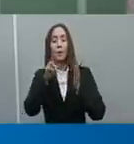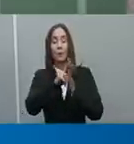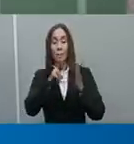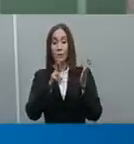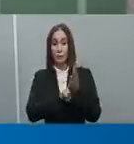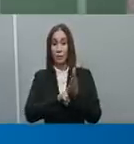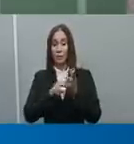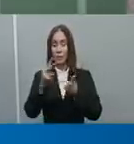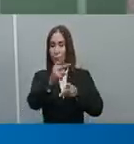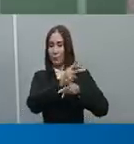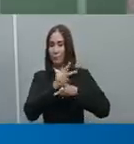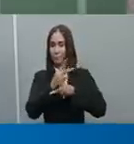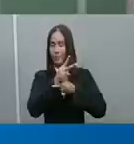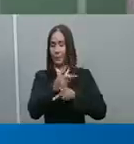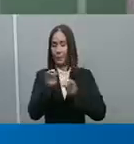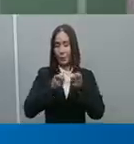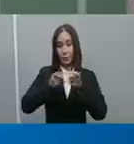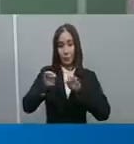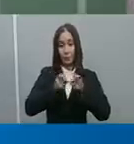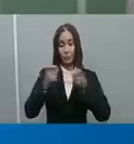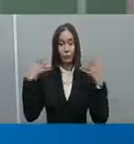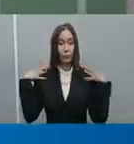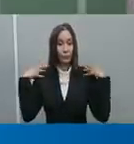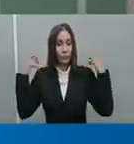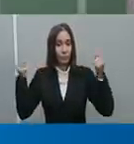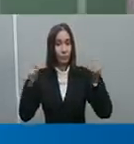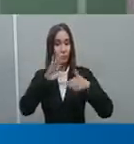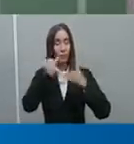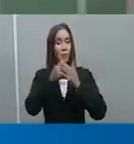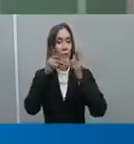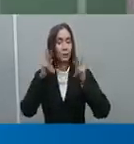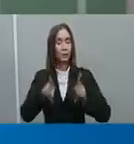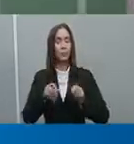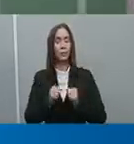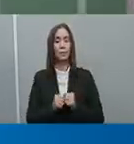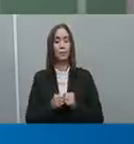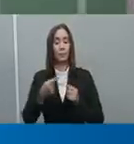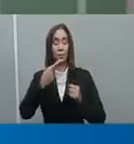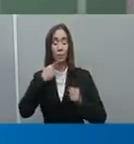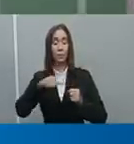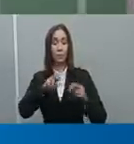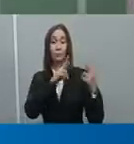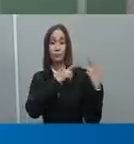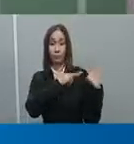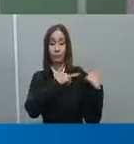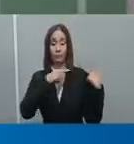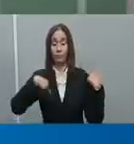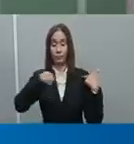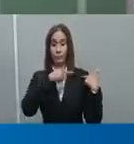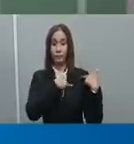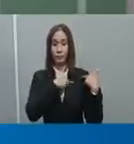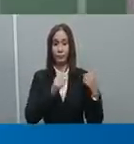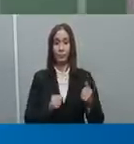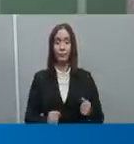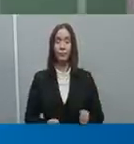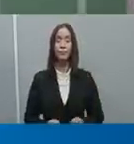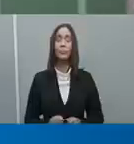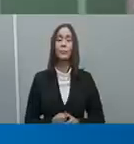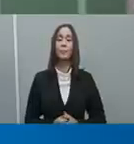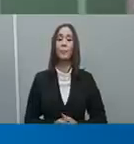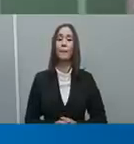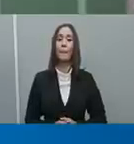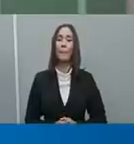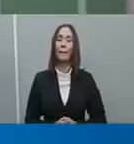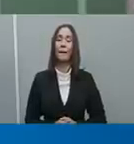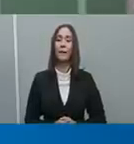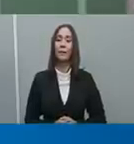para preservar la vida y la salud de la población, como es nuestra vocación y nuestra responsabilidad. Sin embargo,